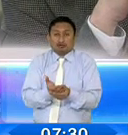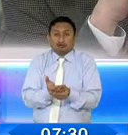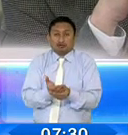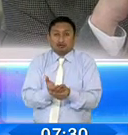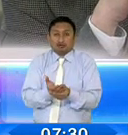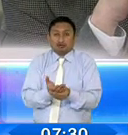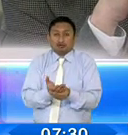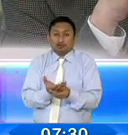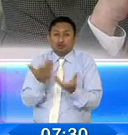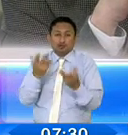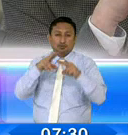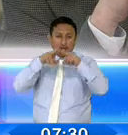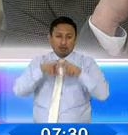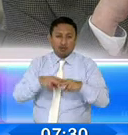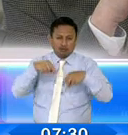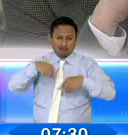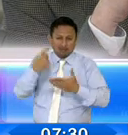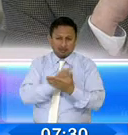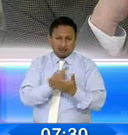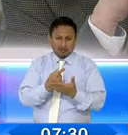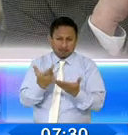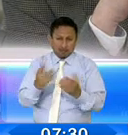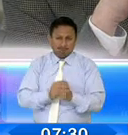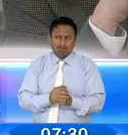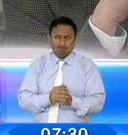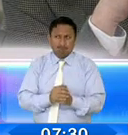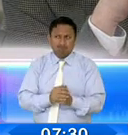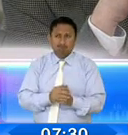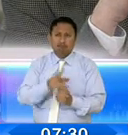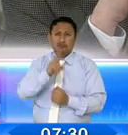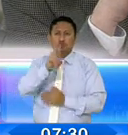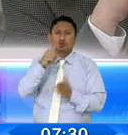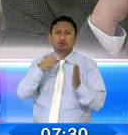que hemos hecho en esta semana, más de 2,000 actas